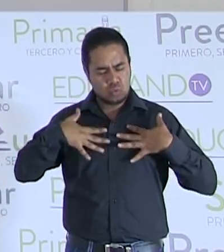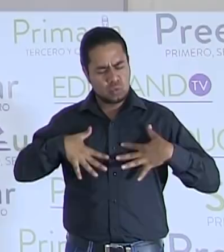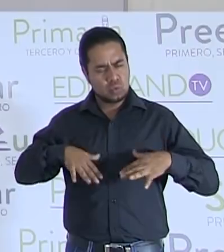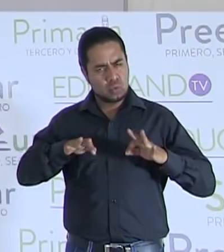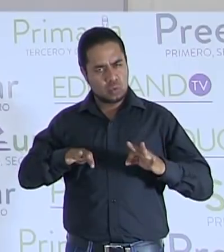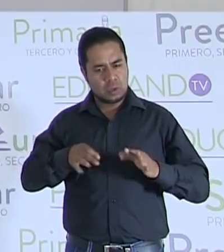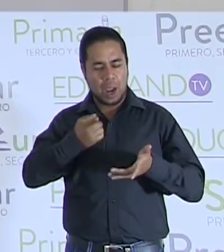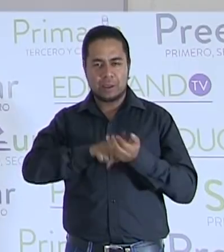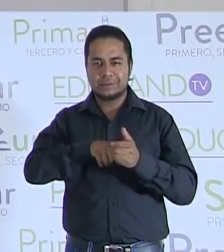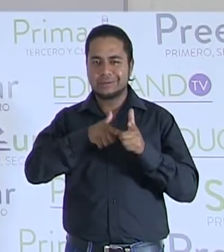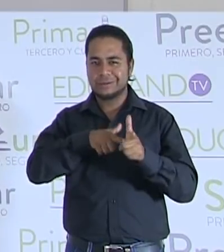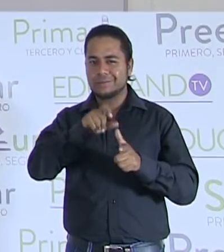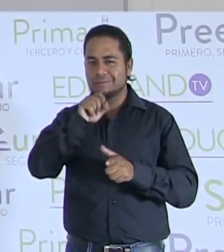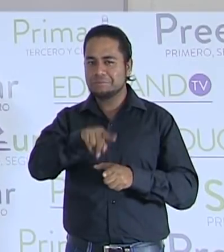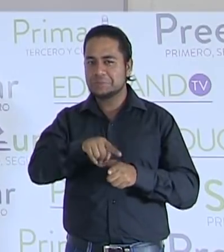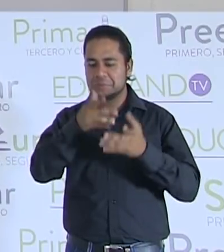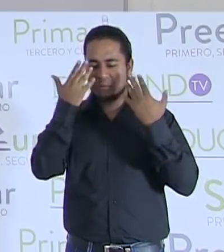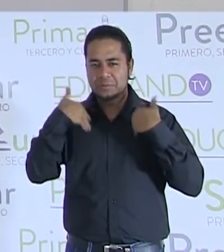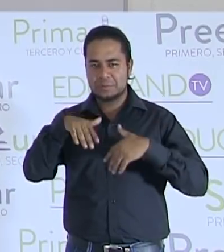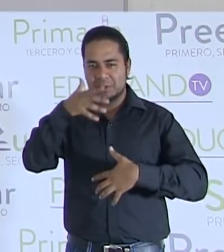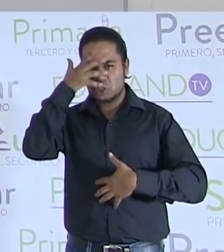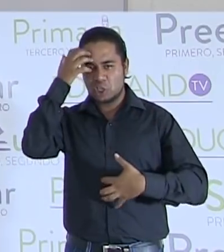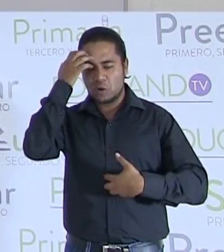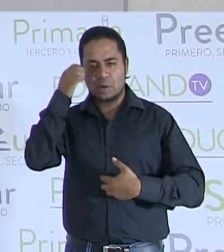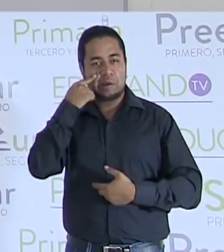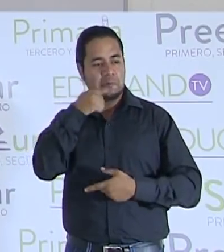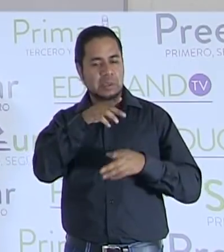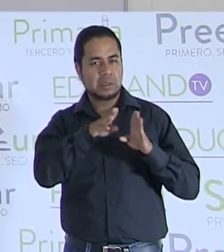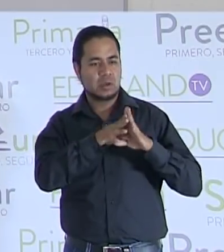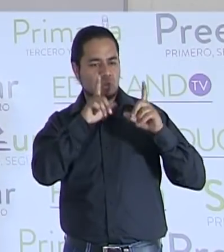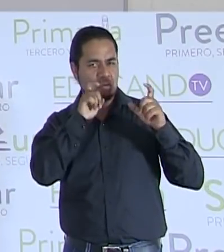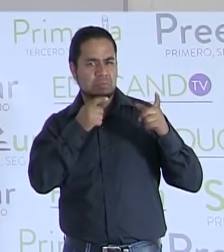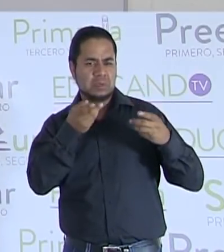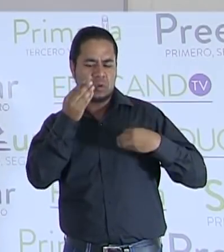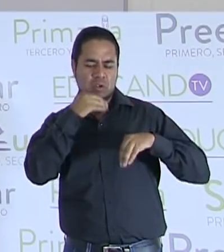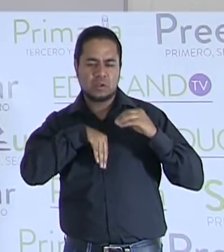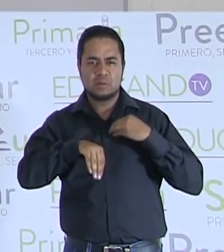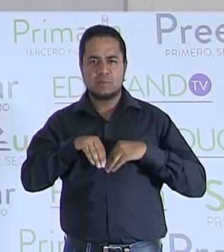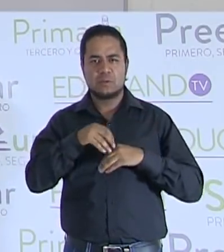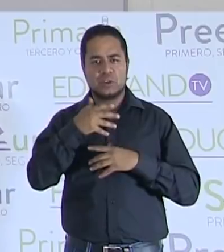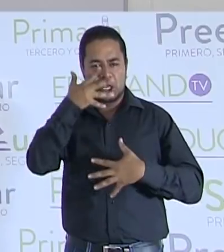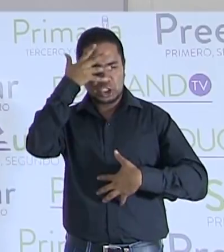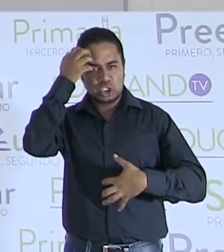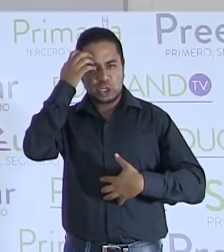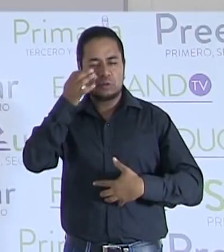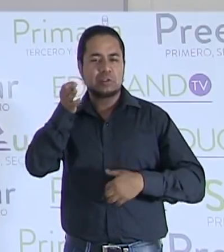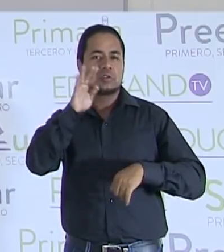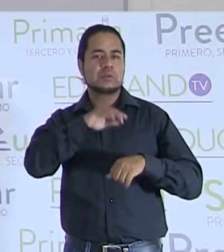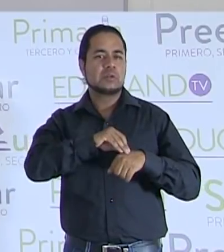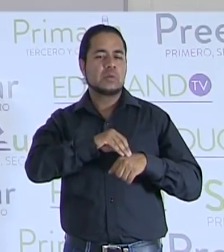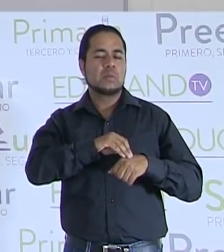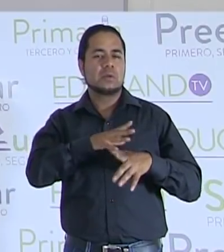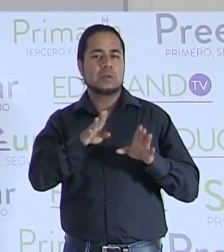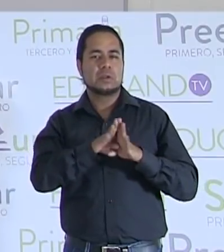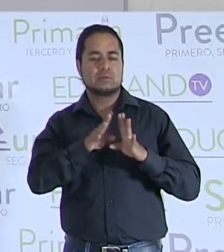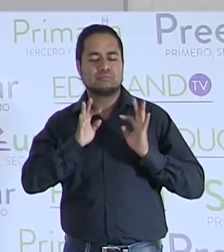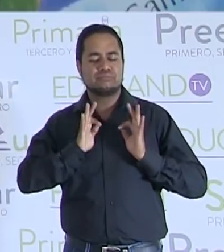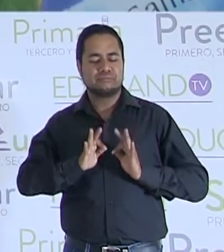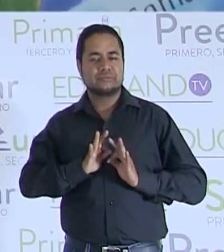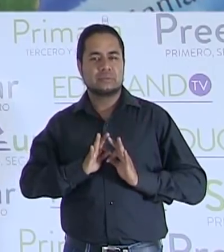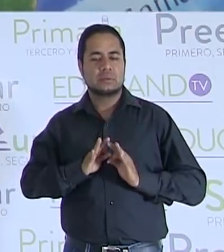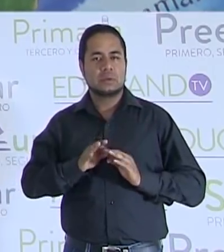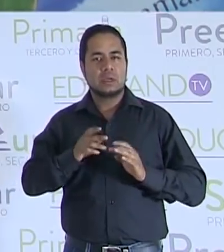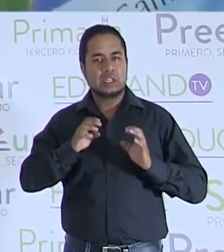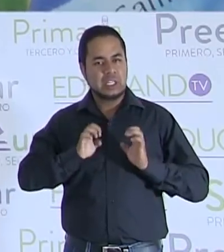queda. Vemos aquí una monita que se vistió de seda y aún así sigue siendo una monita. En la vida